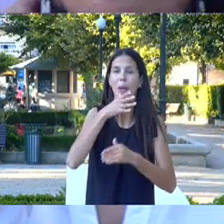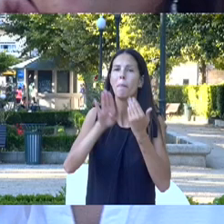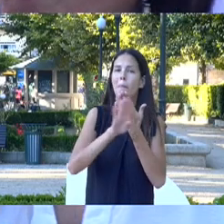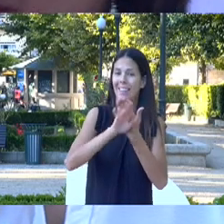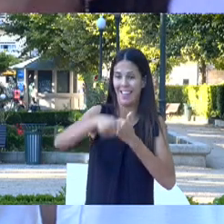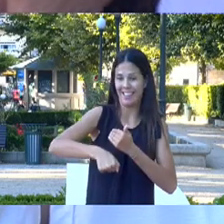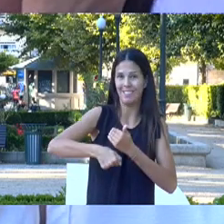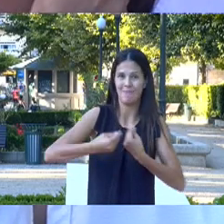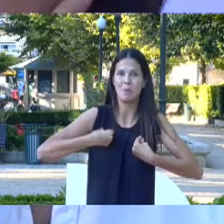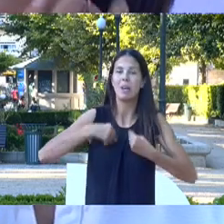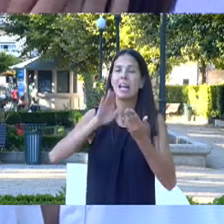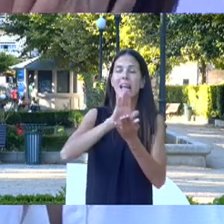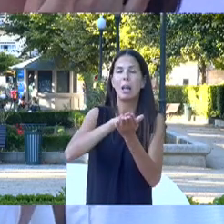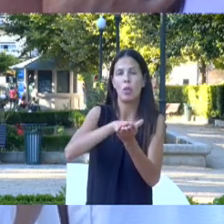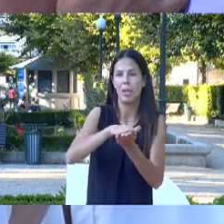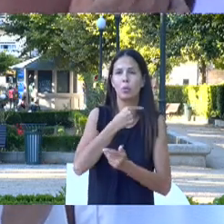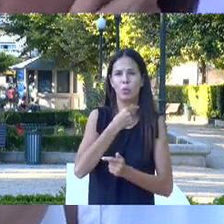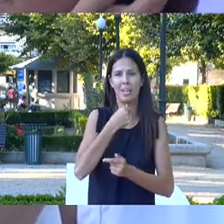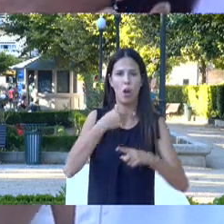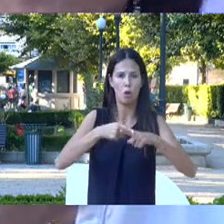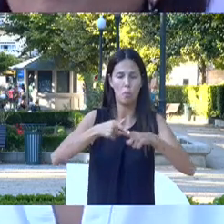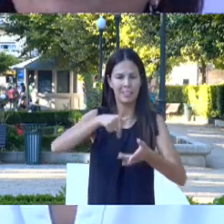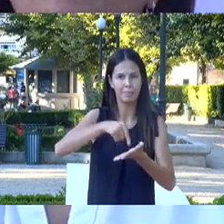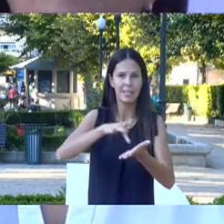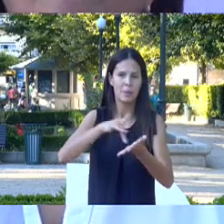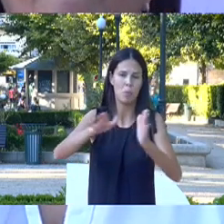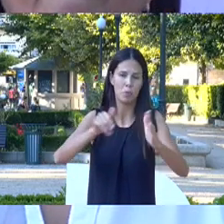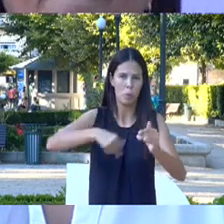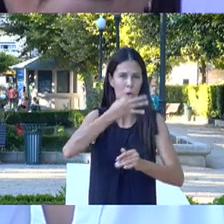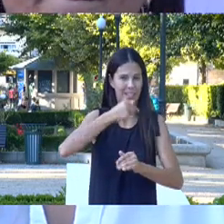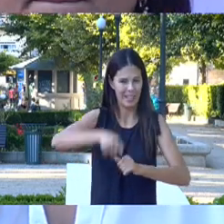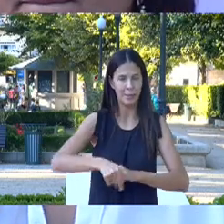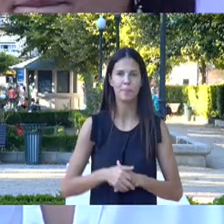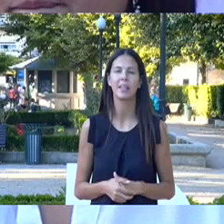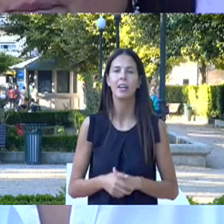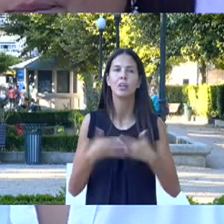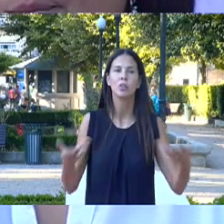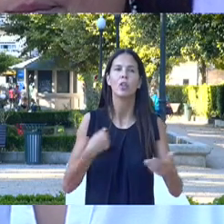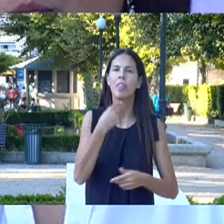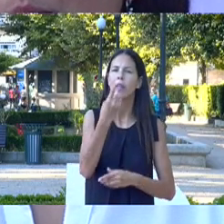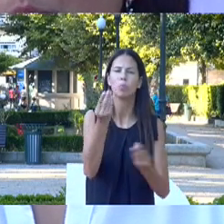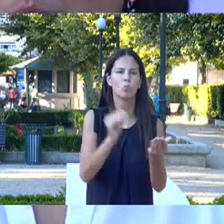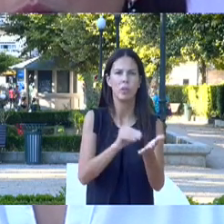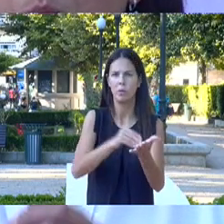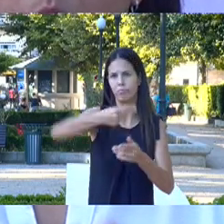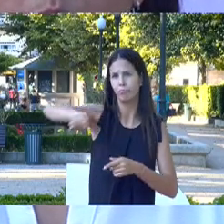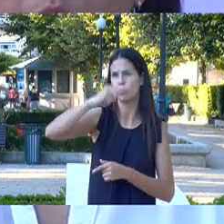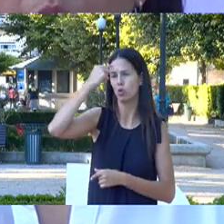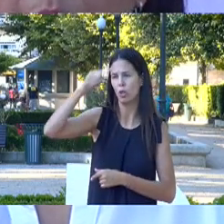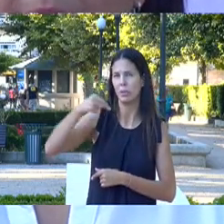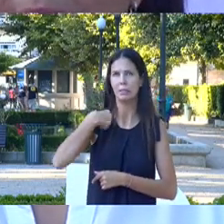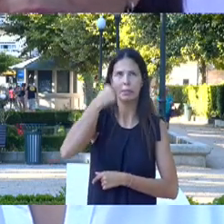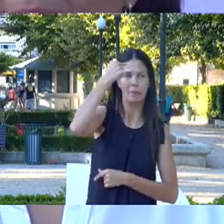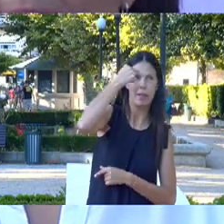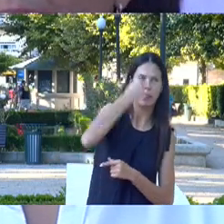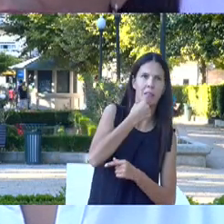houvese gustado compartir este momento esta tarde con vos aquí. Bueno, decirvos que moitas veces, como ben sabedes, a mente dice unha